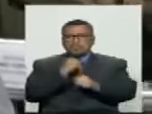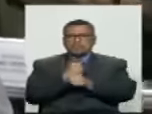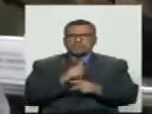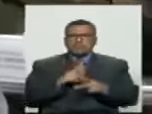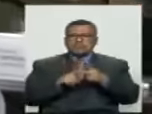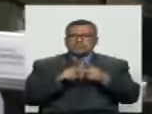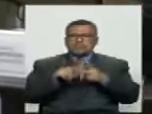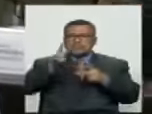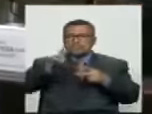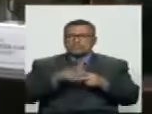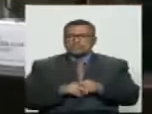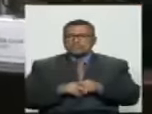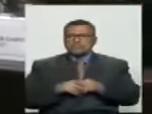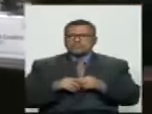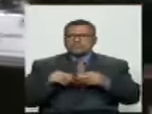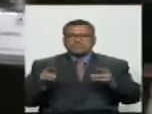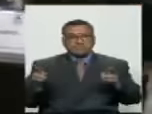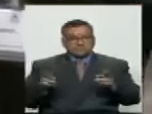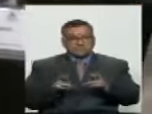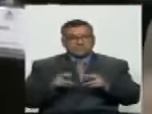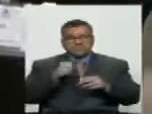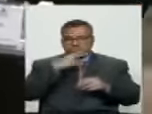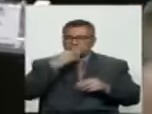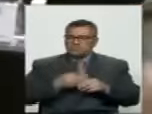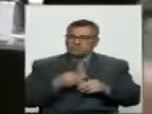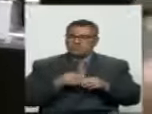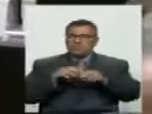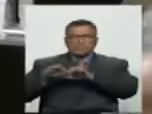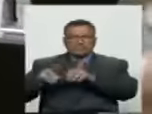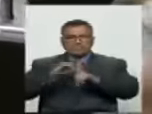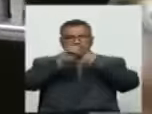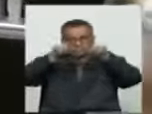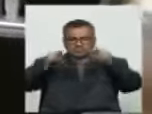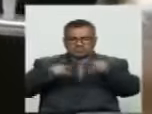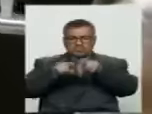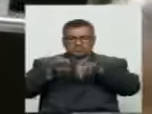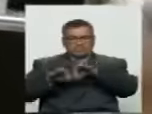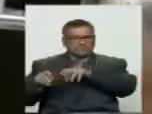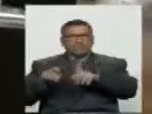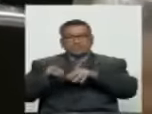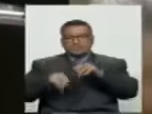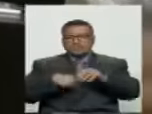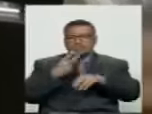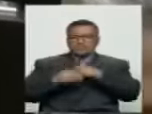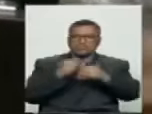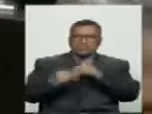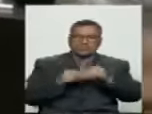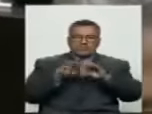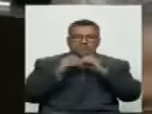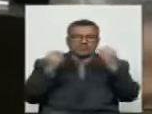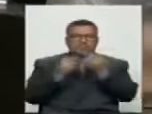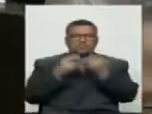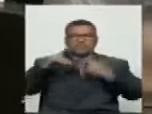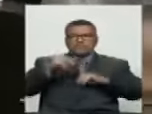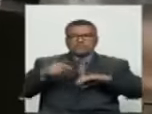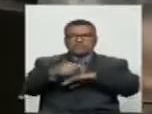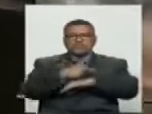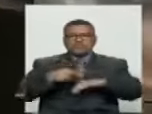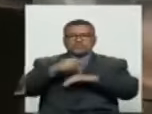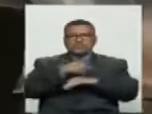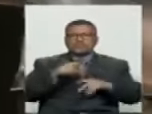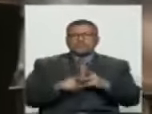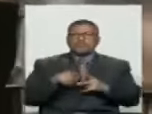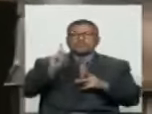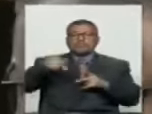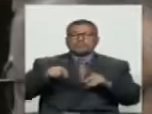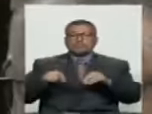funcionamiento. 2. Optimizar y automatizar los trámites administrativos que realizan las organizaciones no gubernamentales